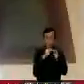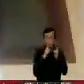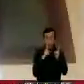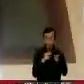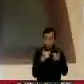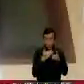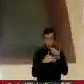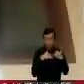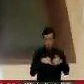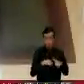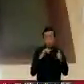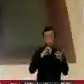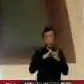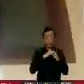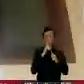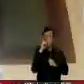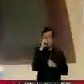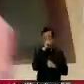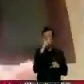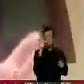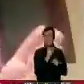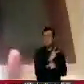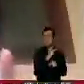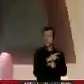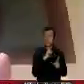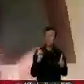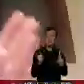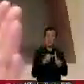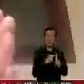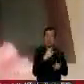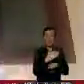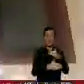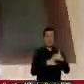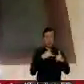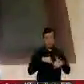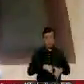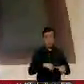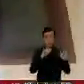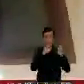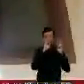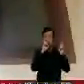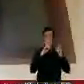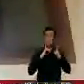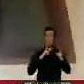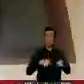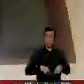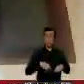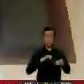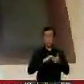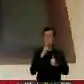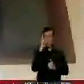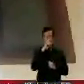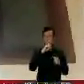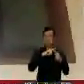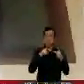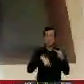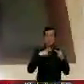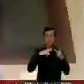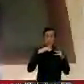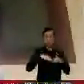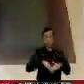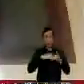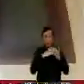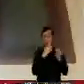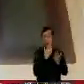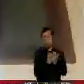que va a ser bastante complicado, bastante complejo, primeramente de continuar con este tema de salud y luego la reactivación económica del